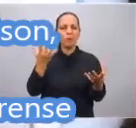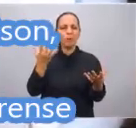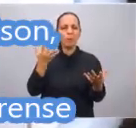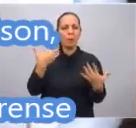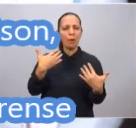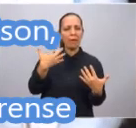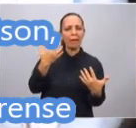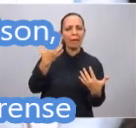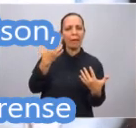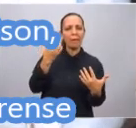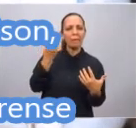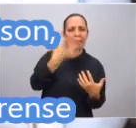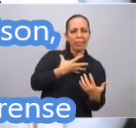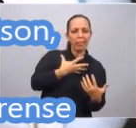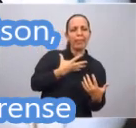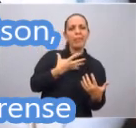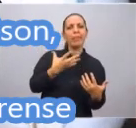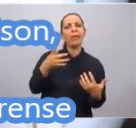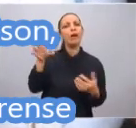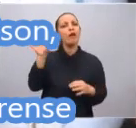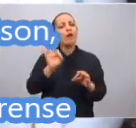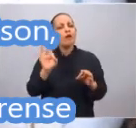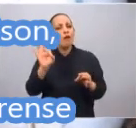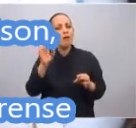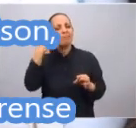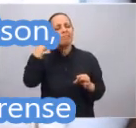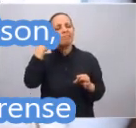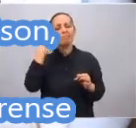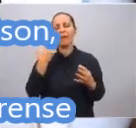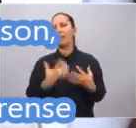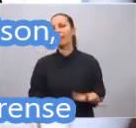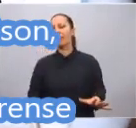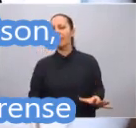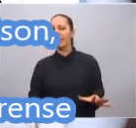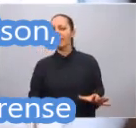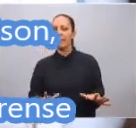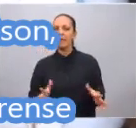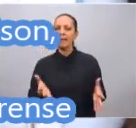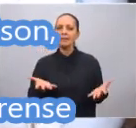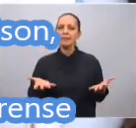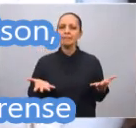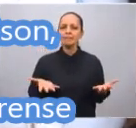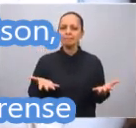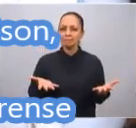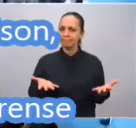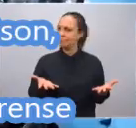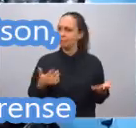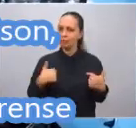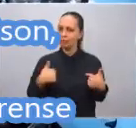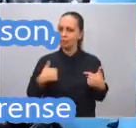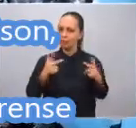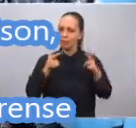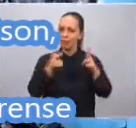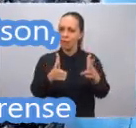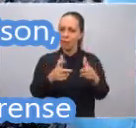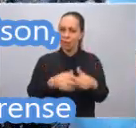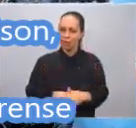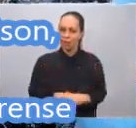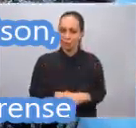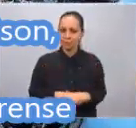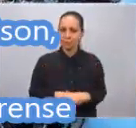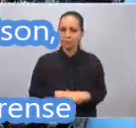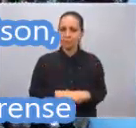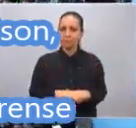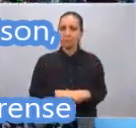que sienten que habrá que bajar los brazos o resignarse. Yo quiero decir